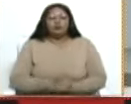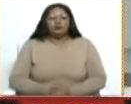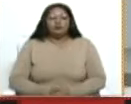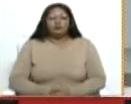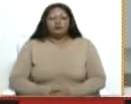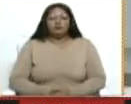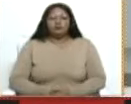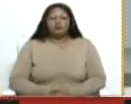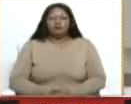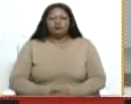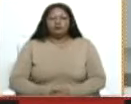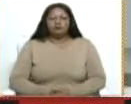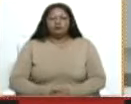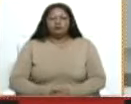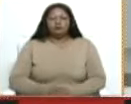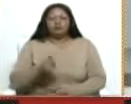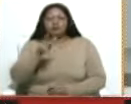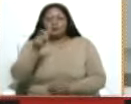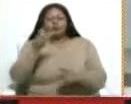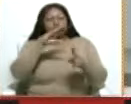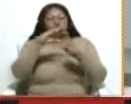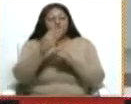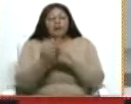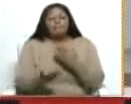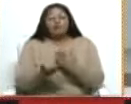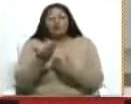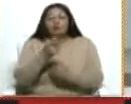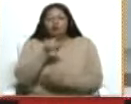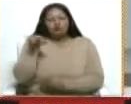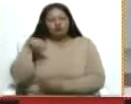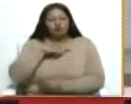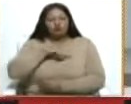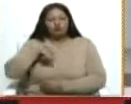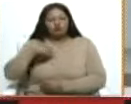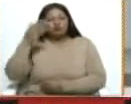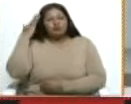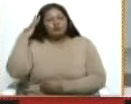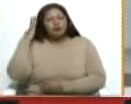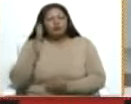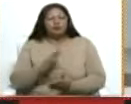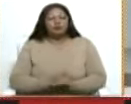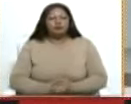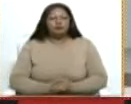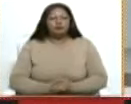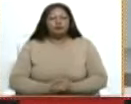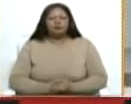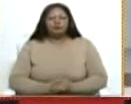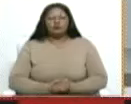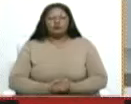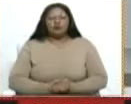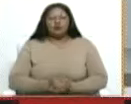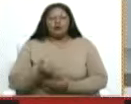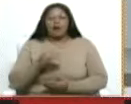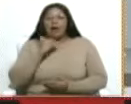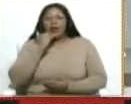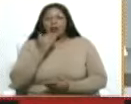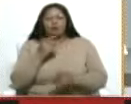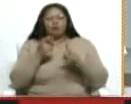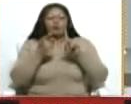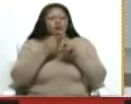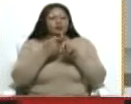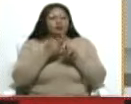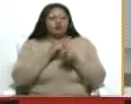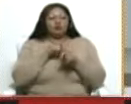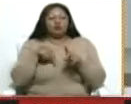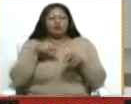ordeño. Entonces ese es un cultor, eso es muy importante que lo sepamos. Incluso no es algo impositivo, no es que vamos a obligar a nuestros niños